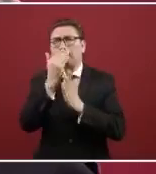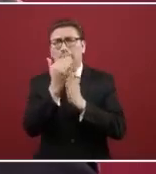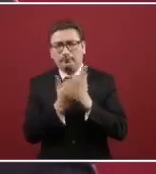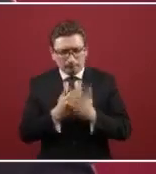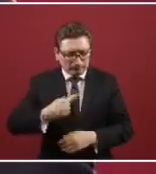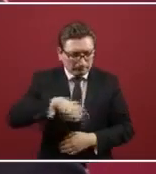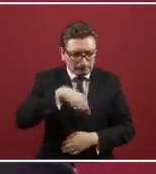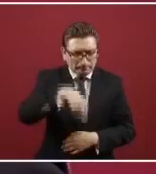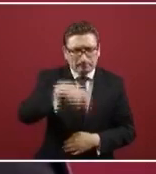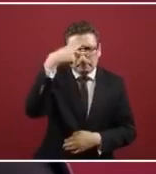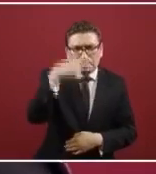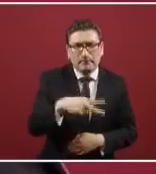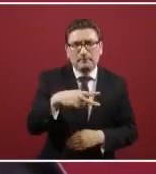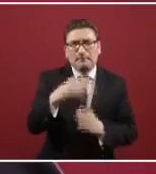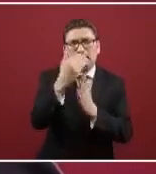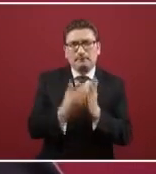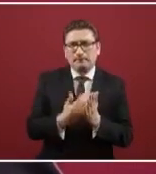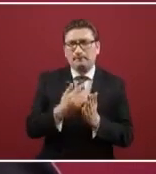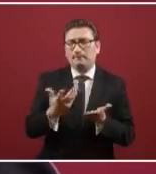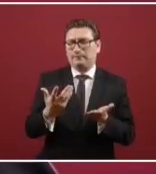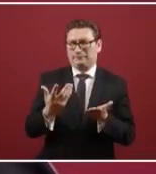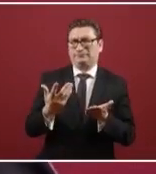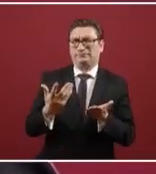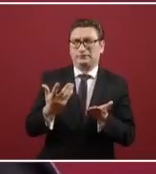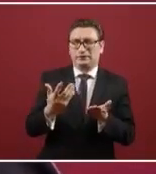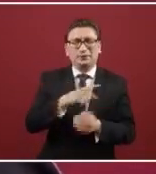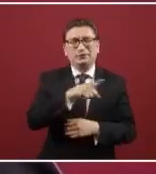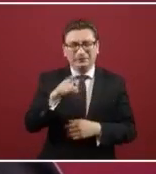Y ustedes recuerdan cuánta